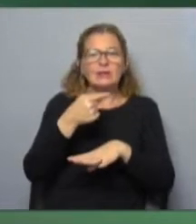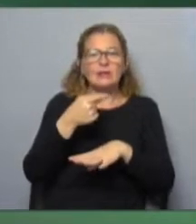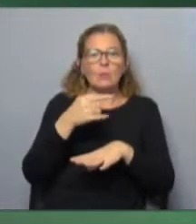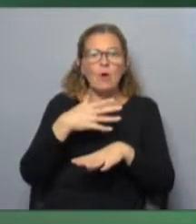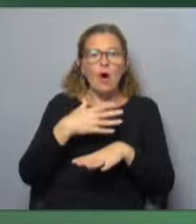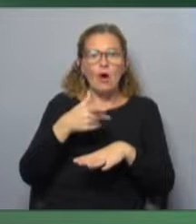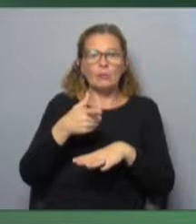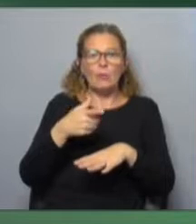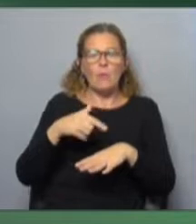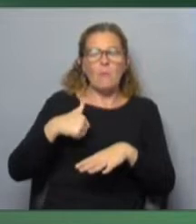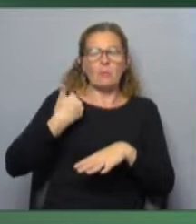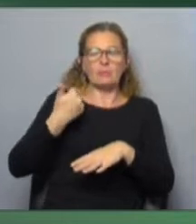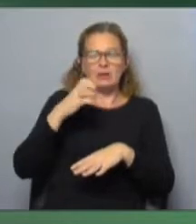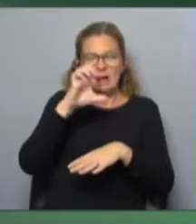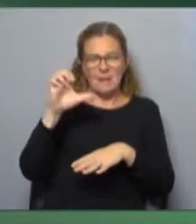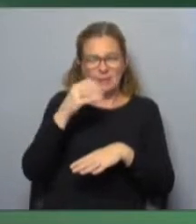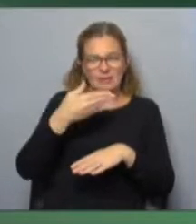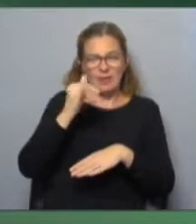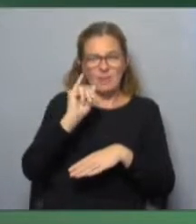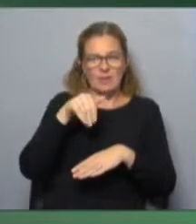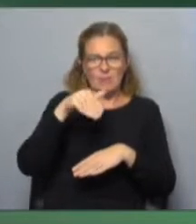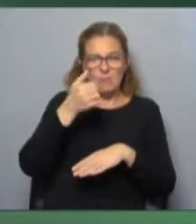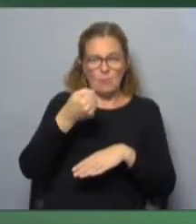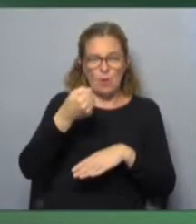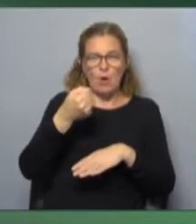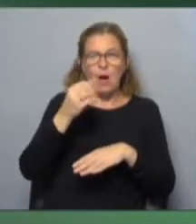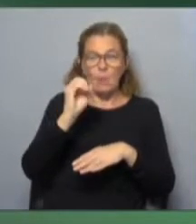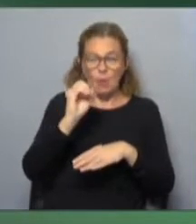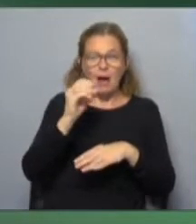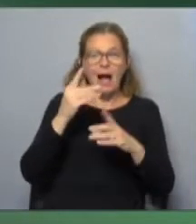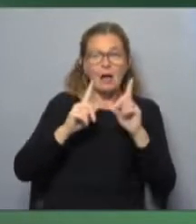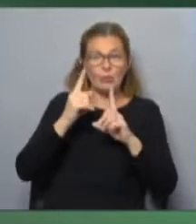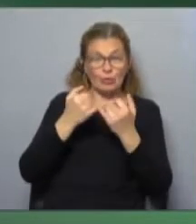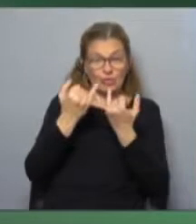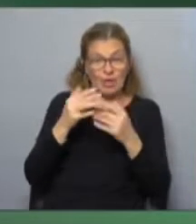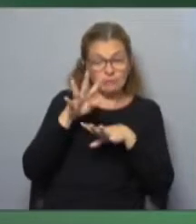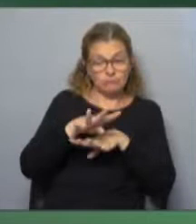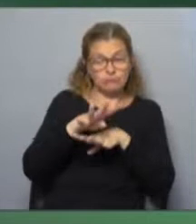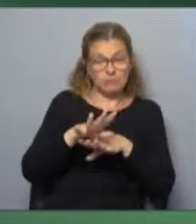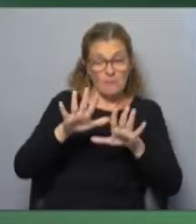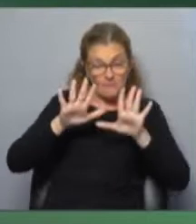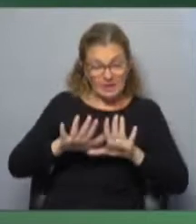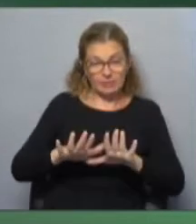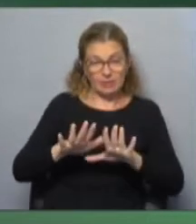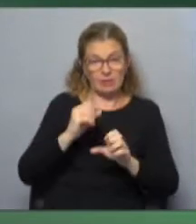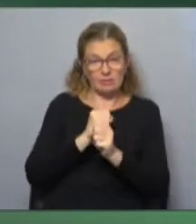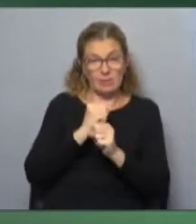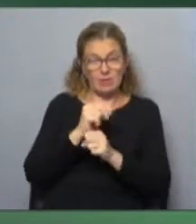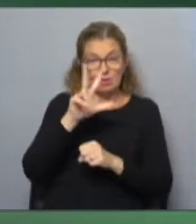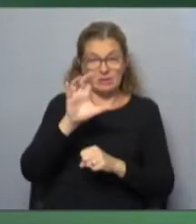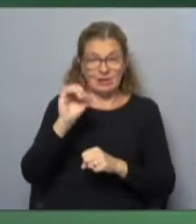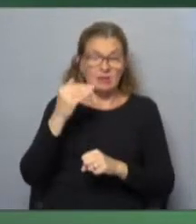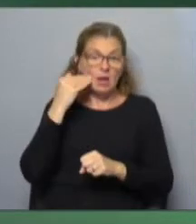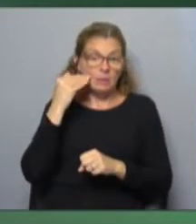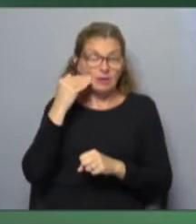abuso de poder de la empresa multinacional BIMBO. Hace algunos días que comenzaron con estas movilizaciones, resolvieron paralizar sus actividades el 30 de